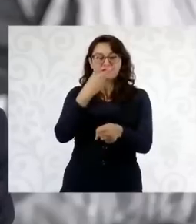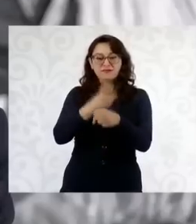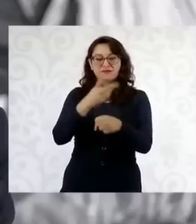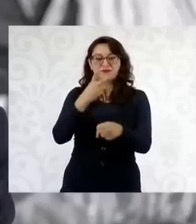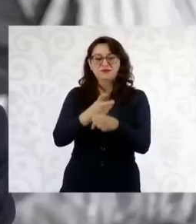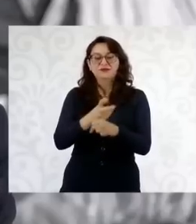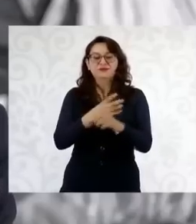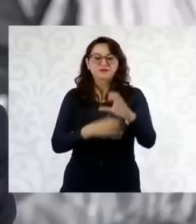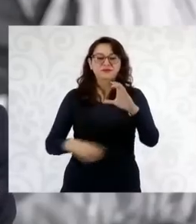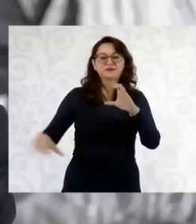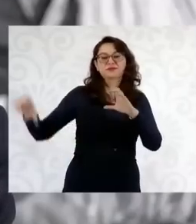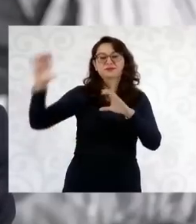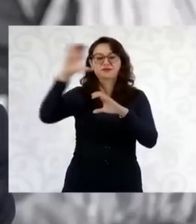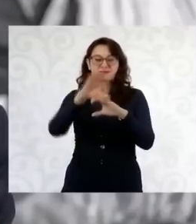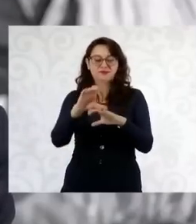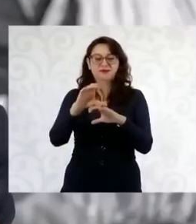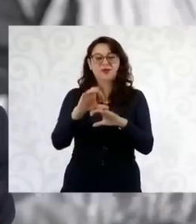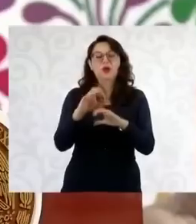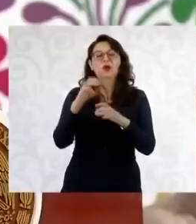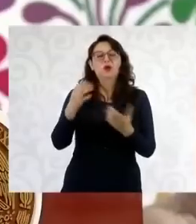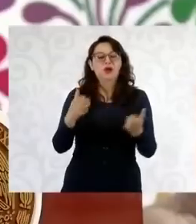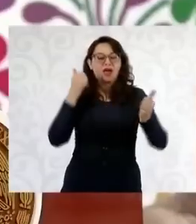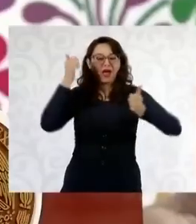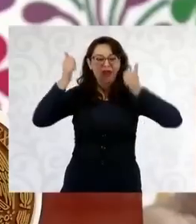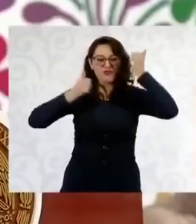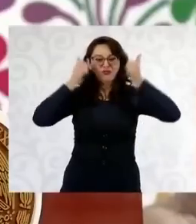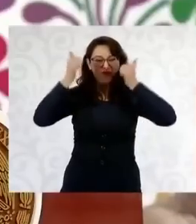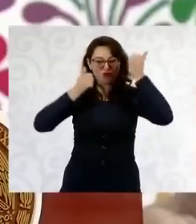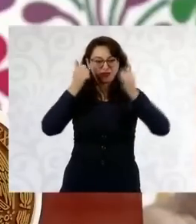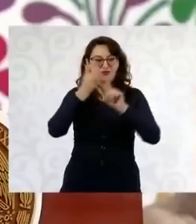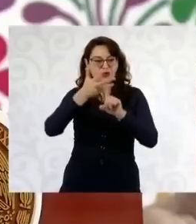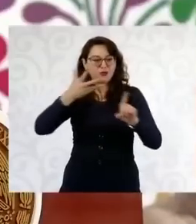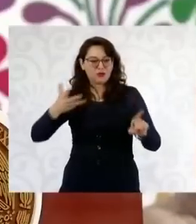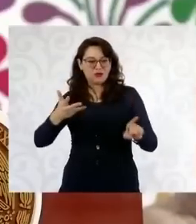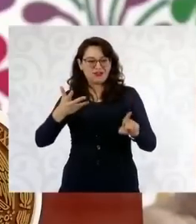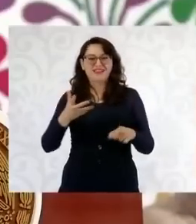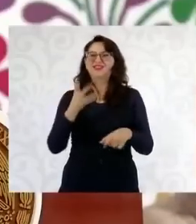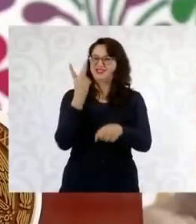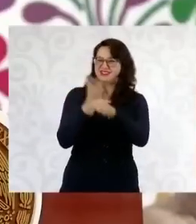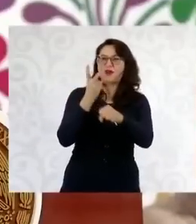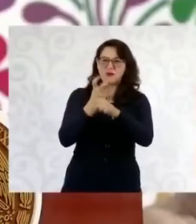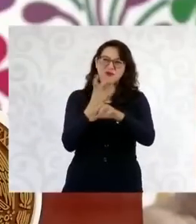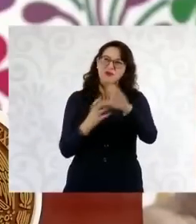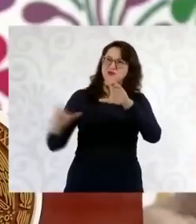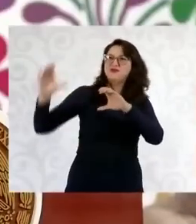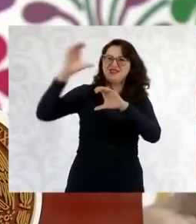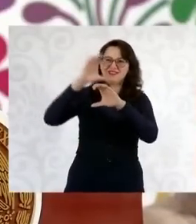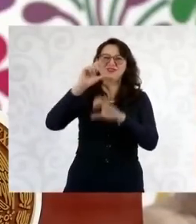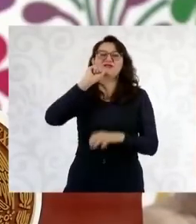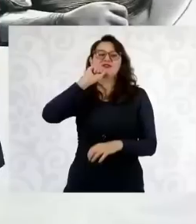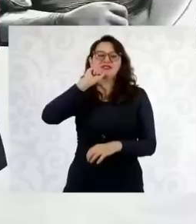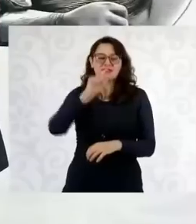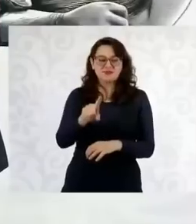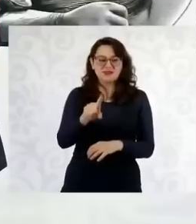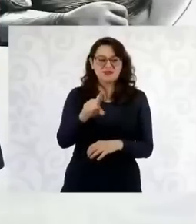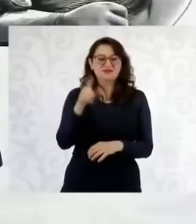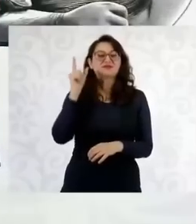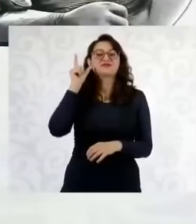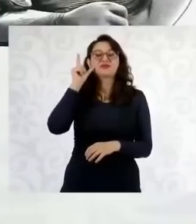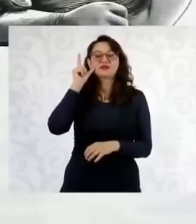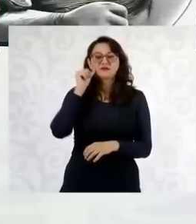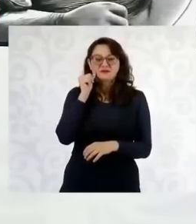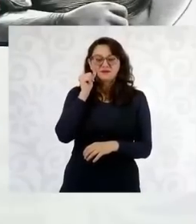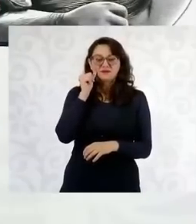Antropología. El Museo Nacional de Antropología también tiene su segundo piso, en el que vamos